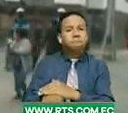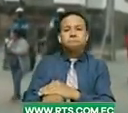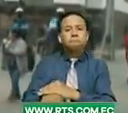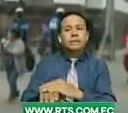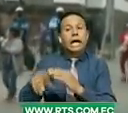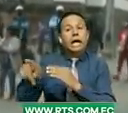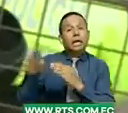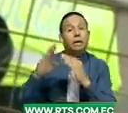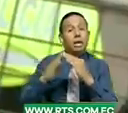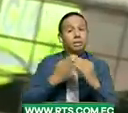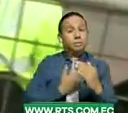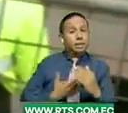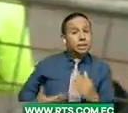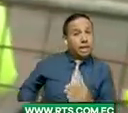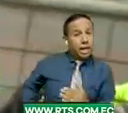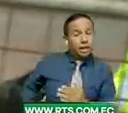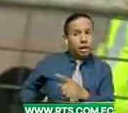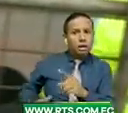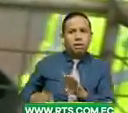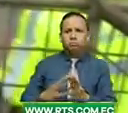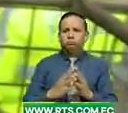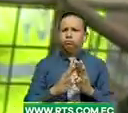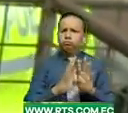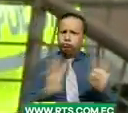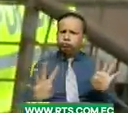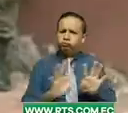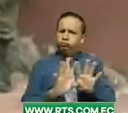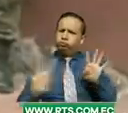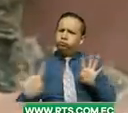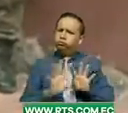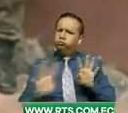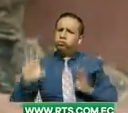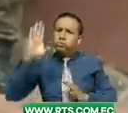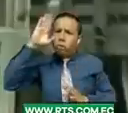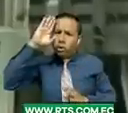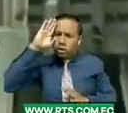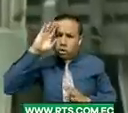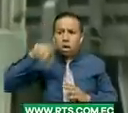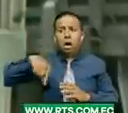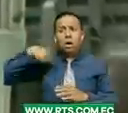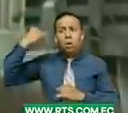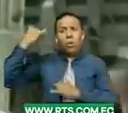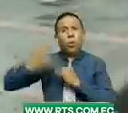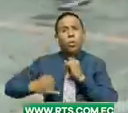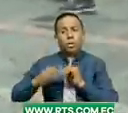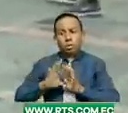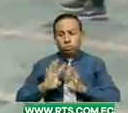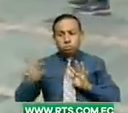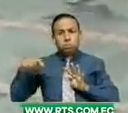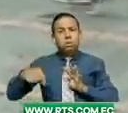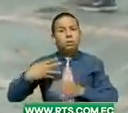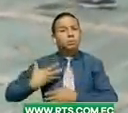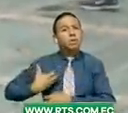Carondelet, mismos que estaban custodiados en segunda fase por policías y en una tercera fase por militares.